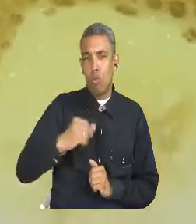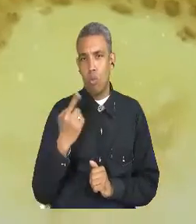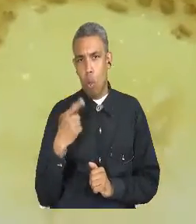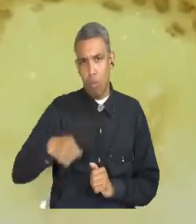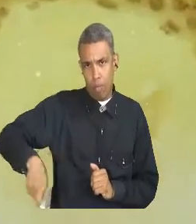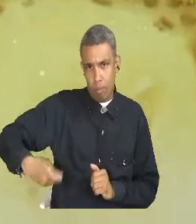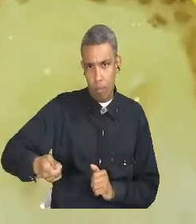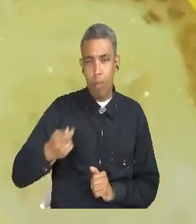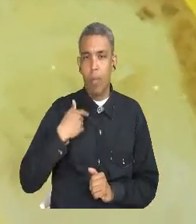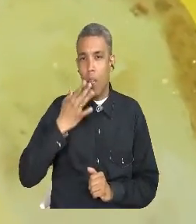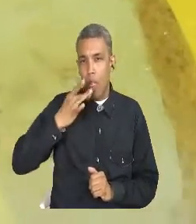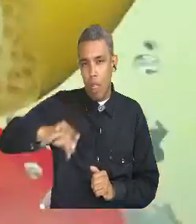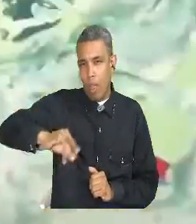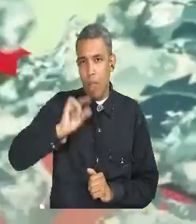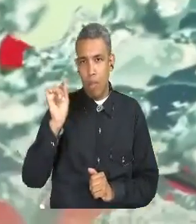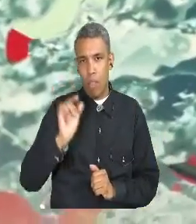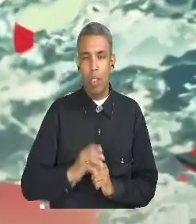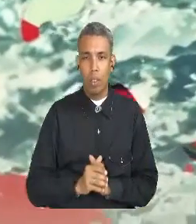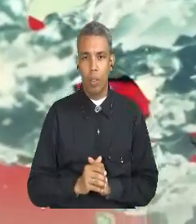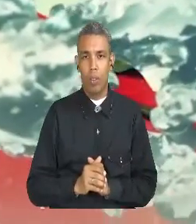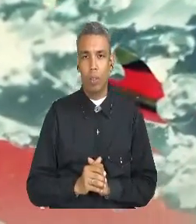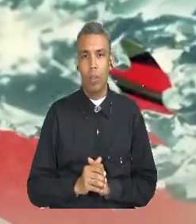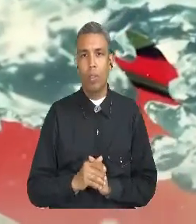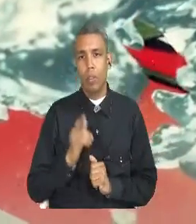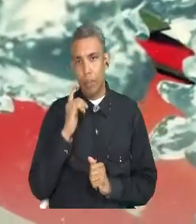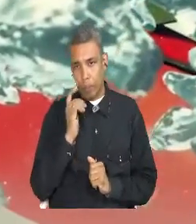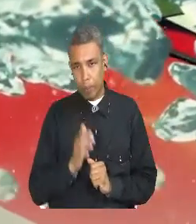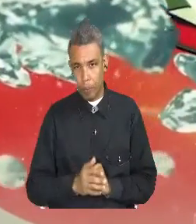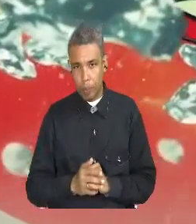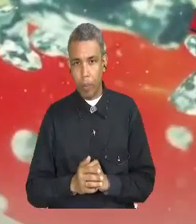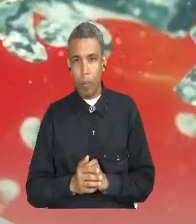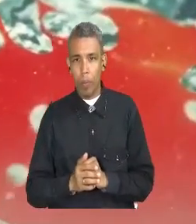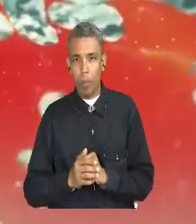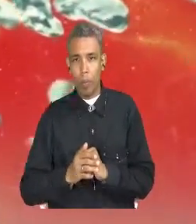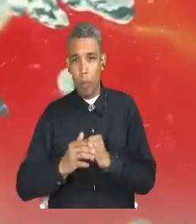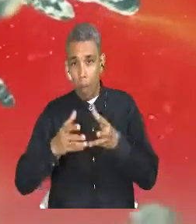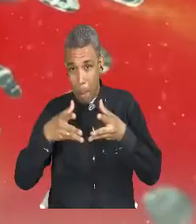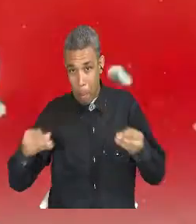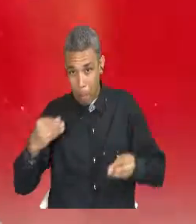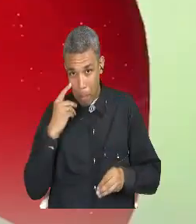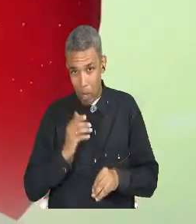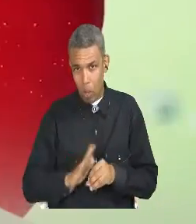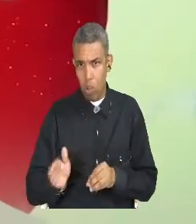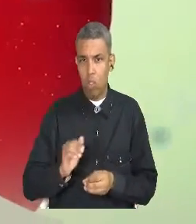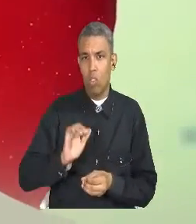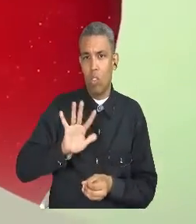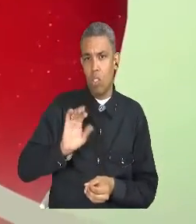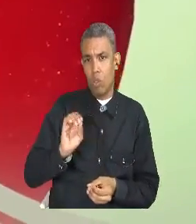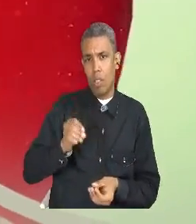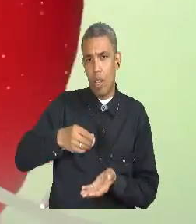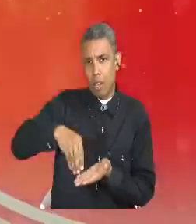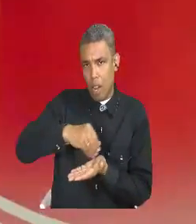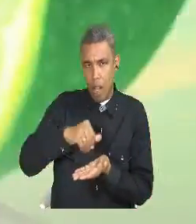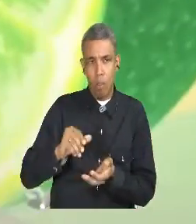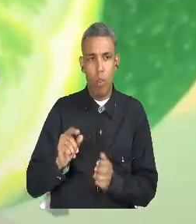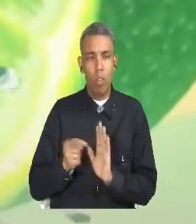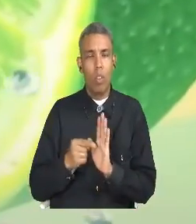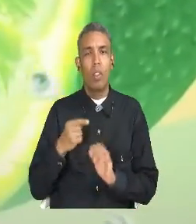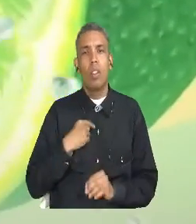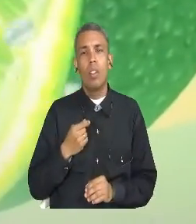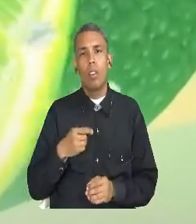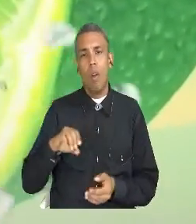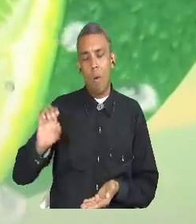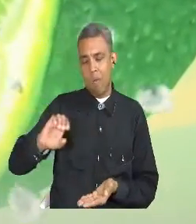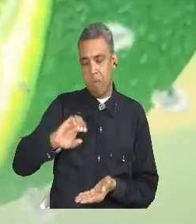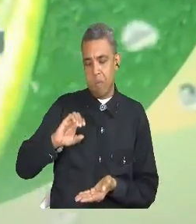de sal, 50 gramos de melón, 50 gramos de fresas, salsa de mora y salsa de chocolate.